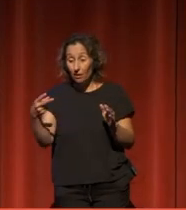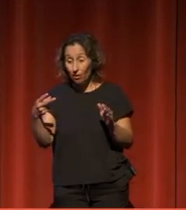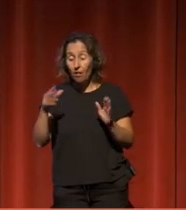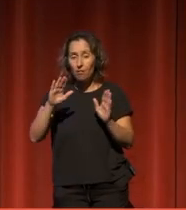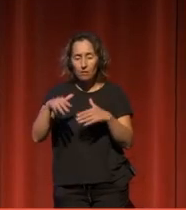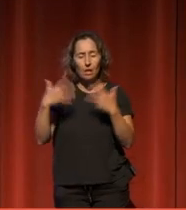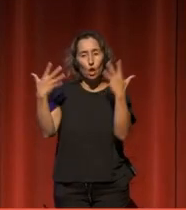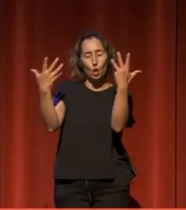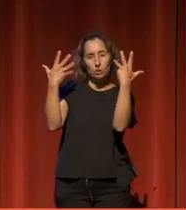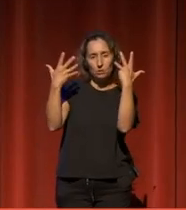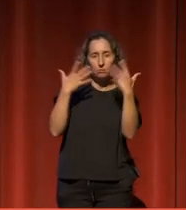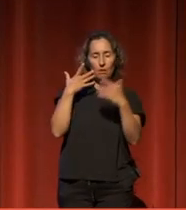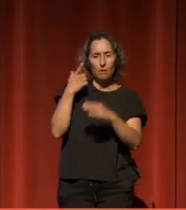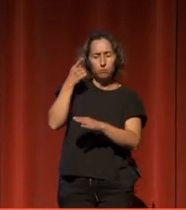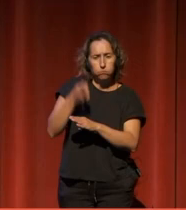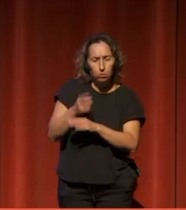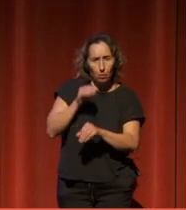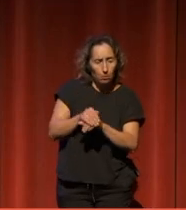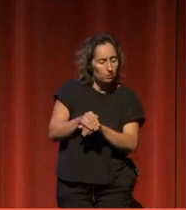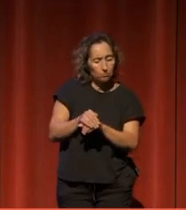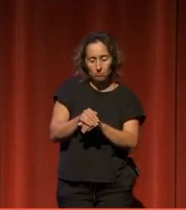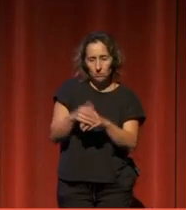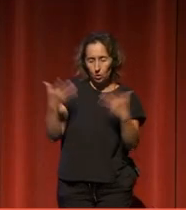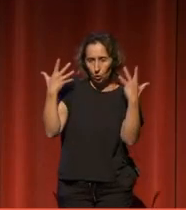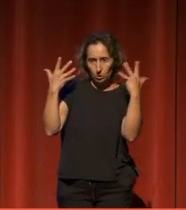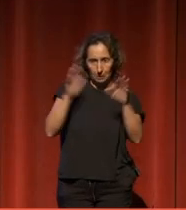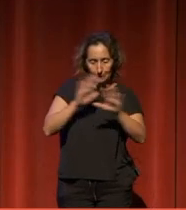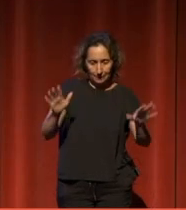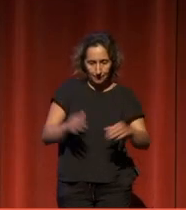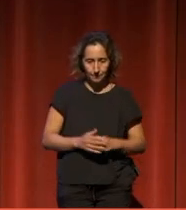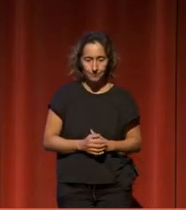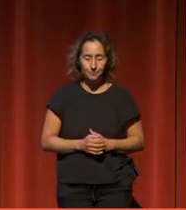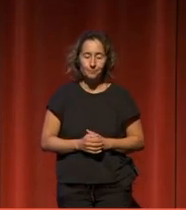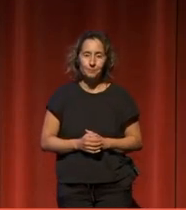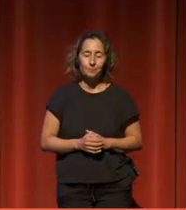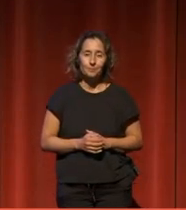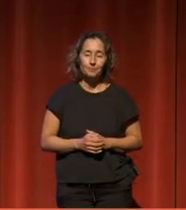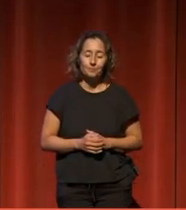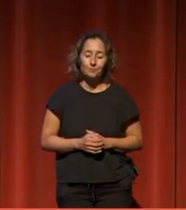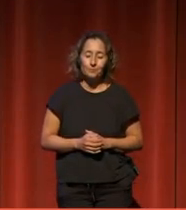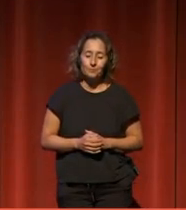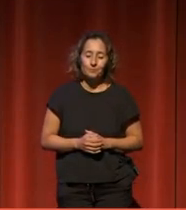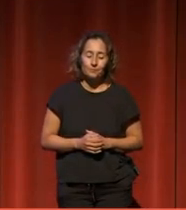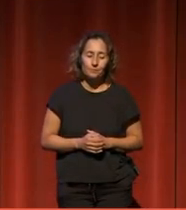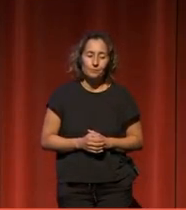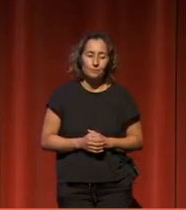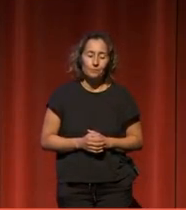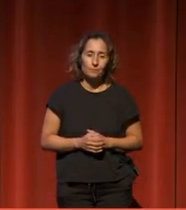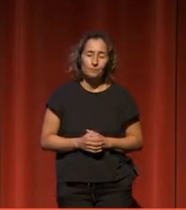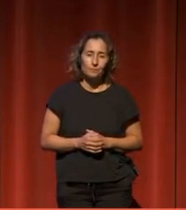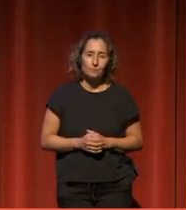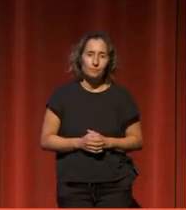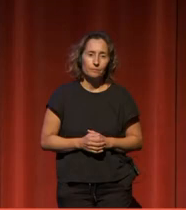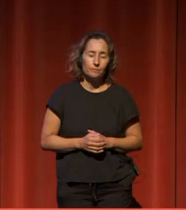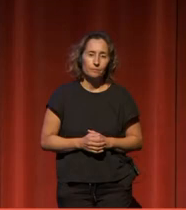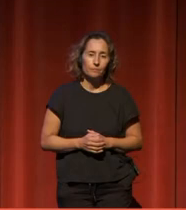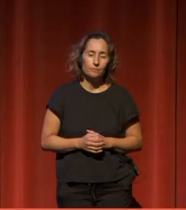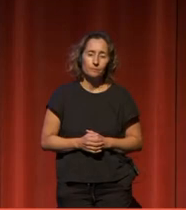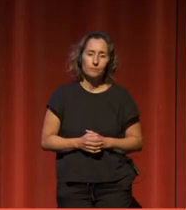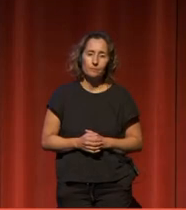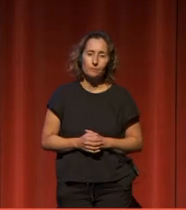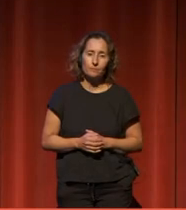son vinculantes pero ahora ahora tenemos también bastantes